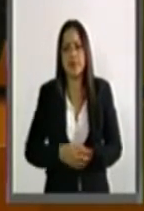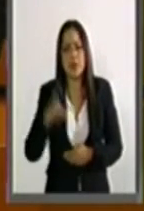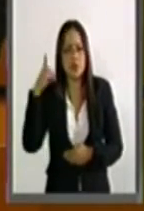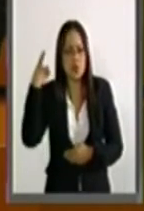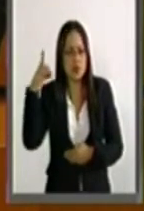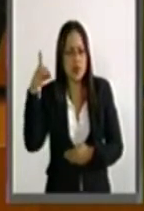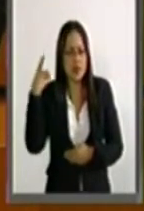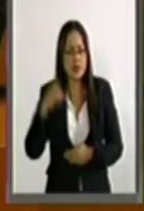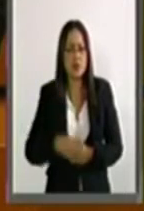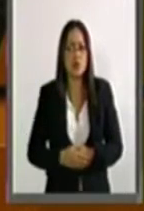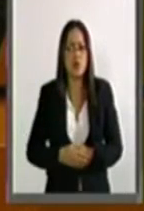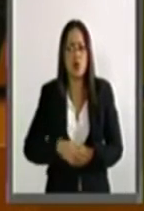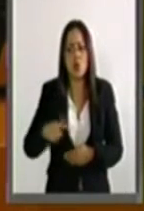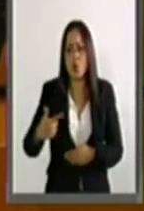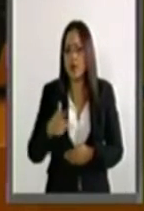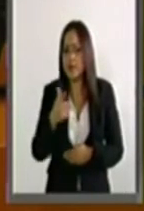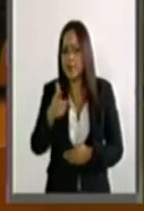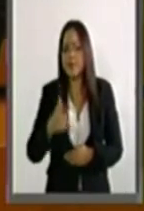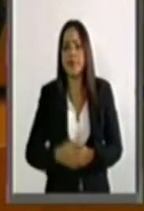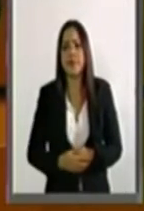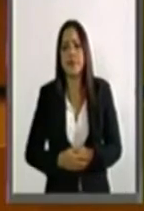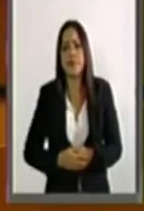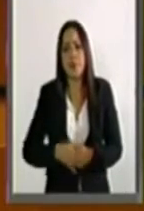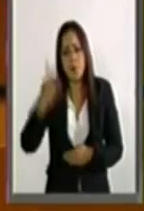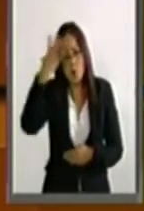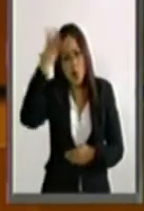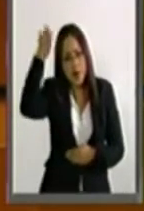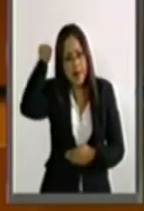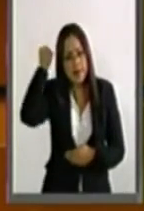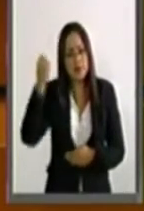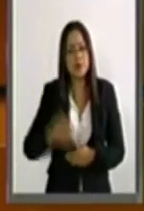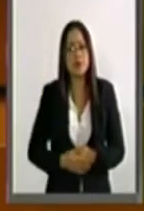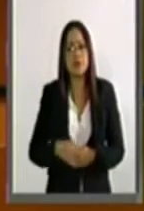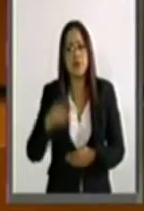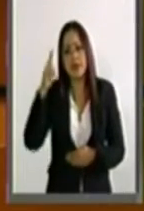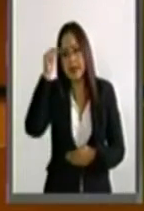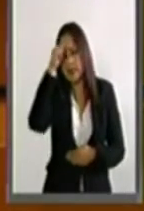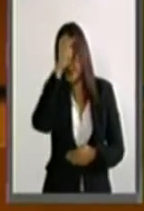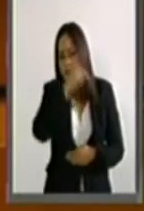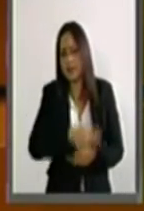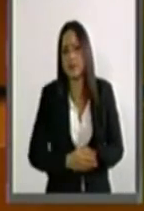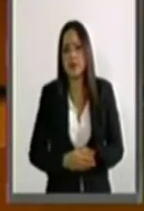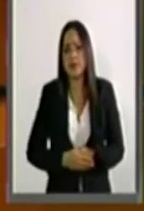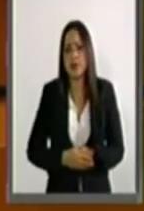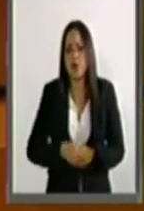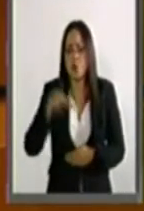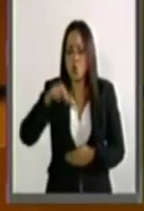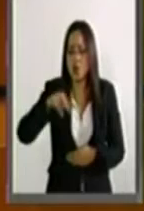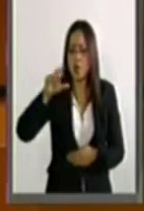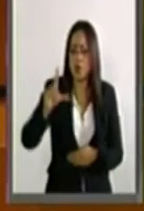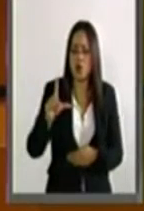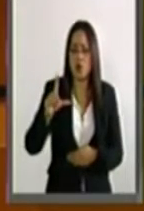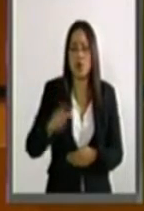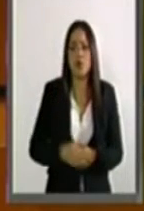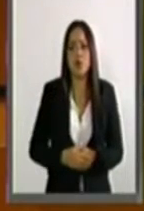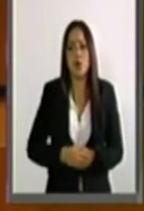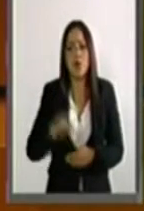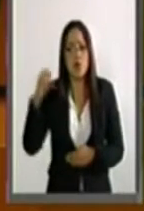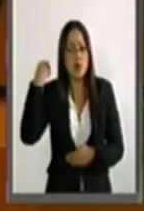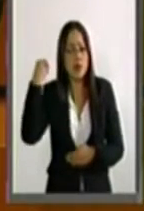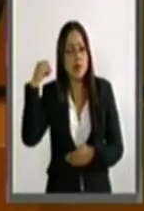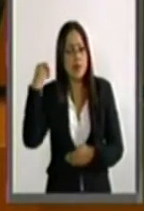Durango, Guanajuato, Morelos, Nayarit, Nuevo León,